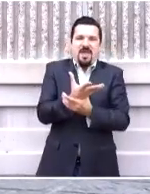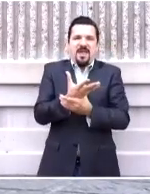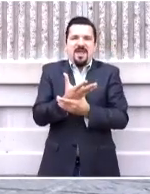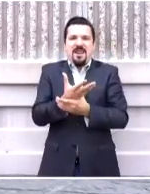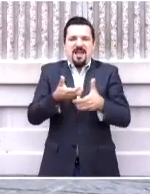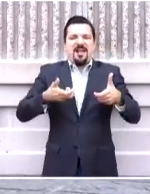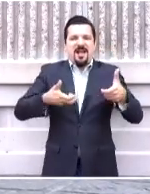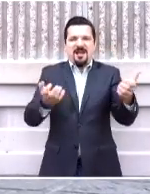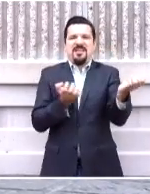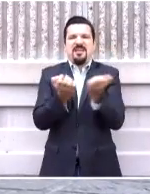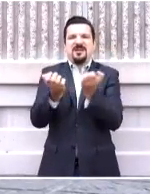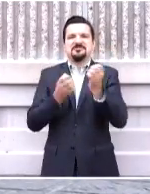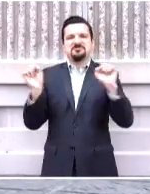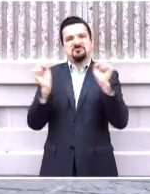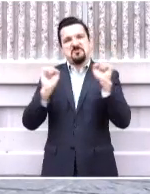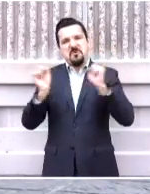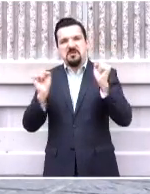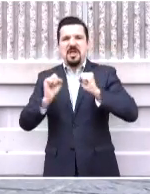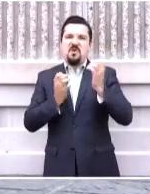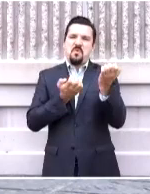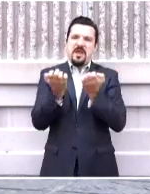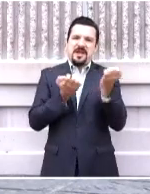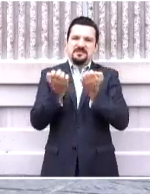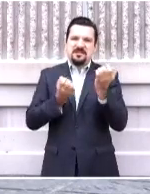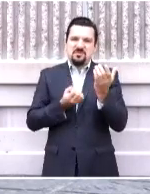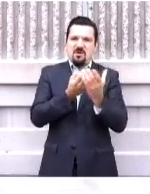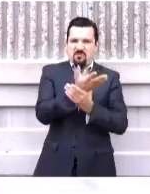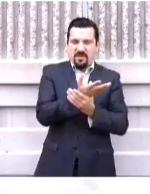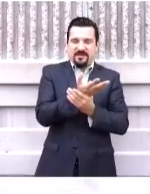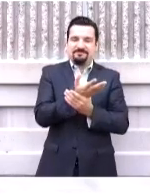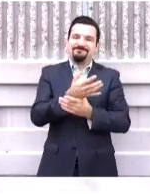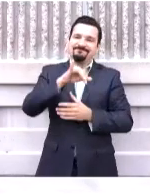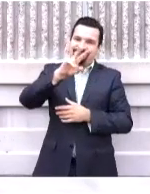efectivamente ha sido un interés comunitario